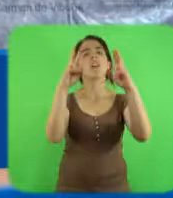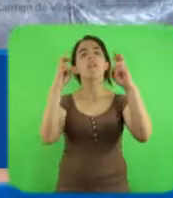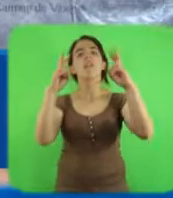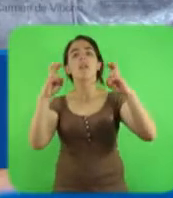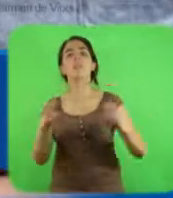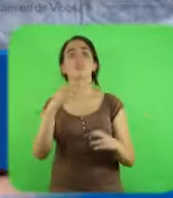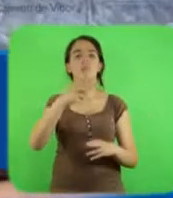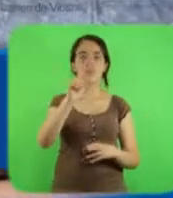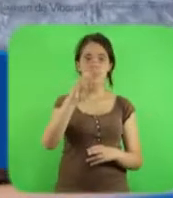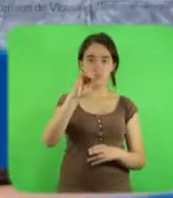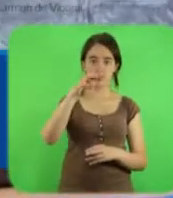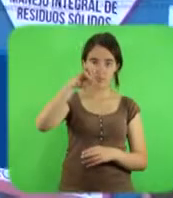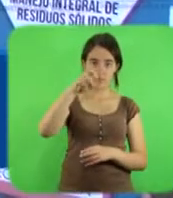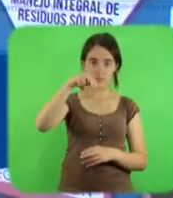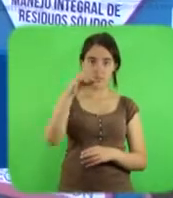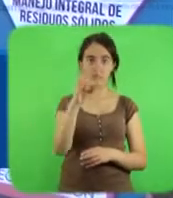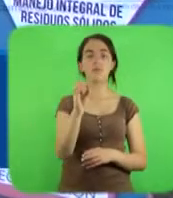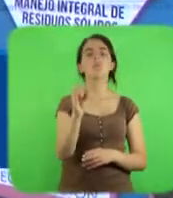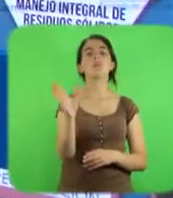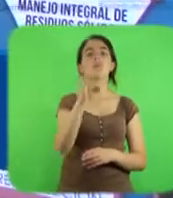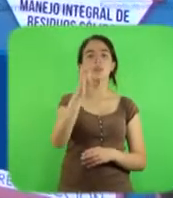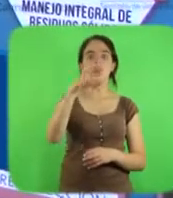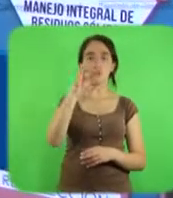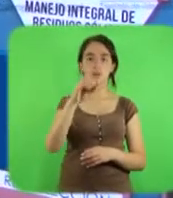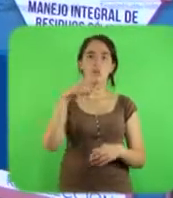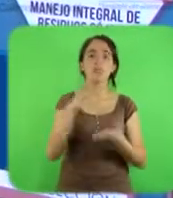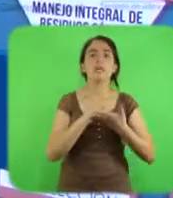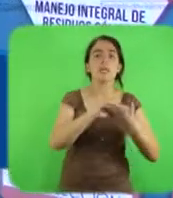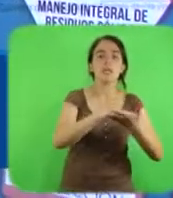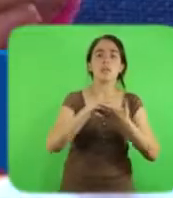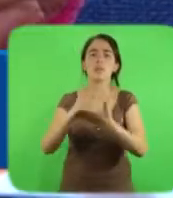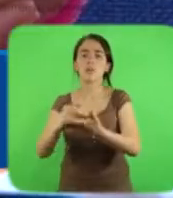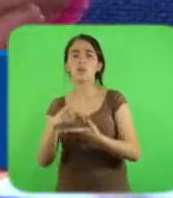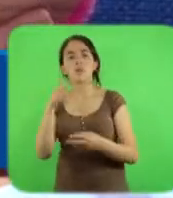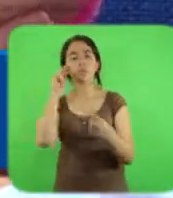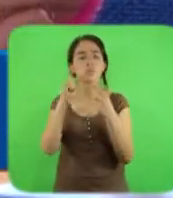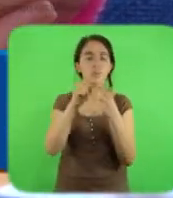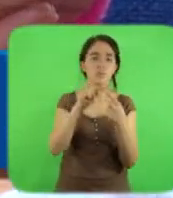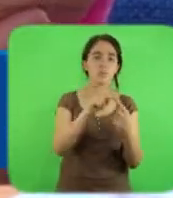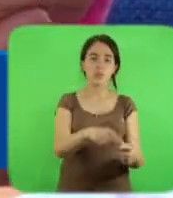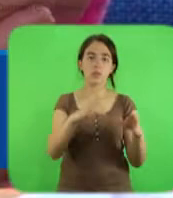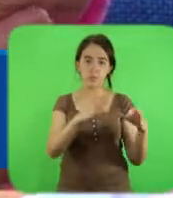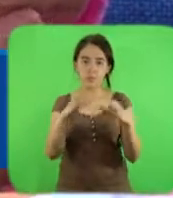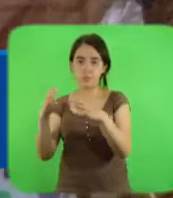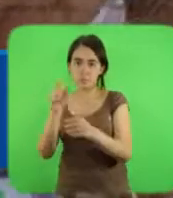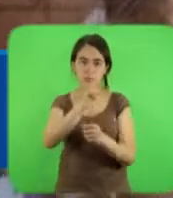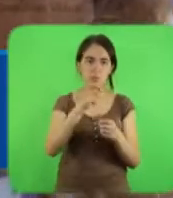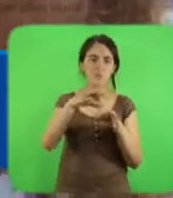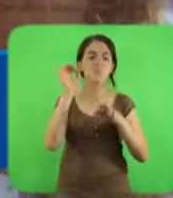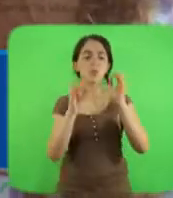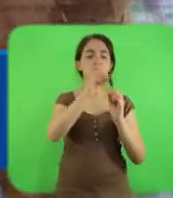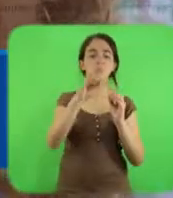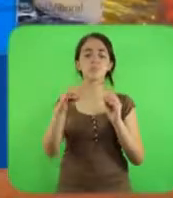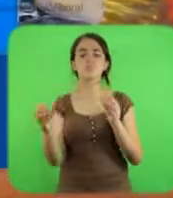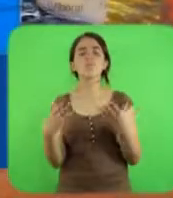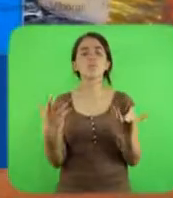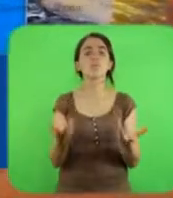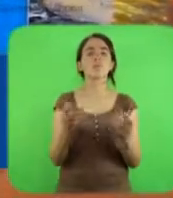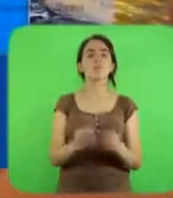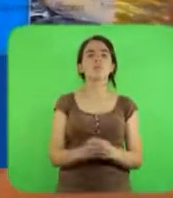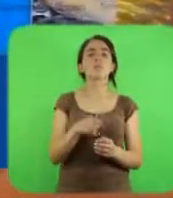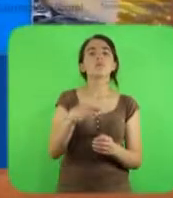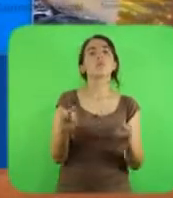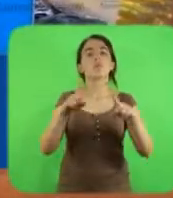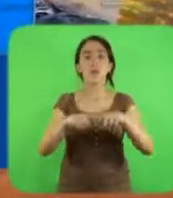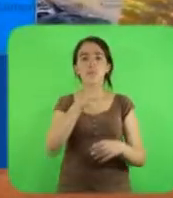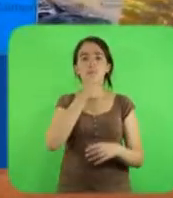Eco, iniciativa que tiene como propósito descentralizar los servicios que presta la empresa, con el fin de brindar información y resolver dudas en temas